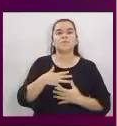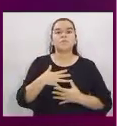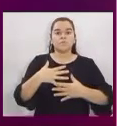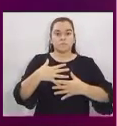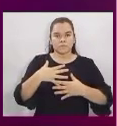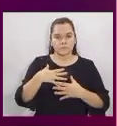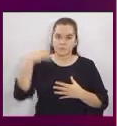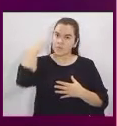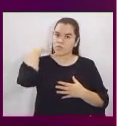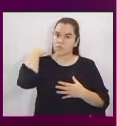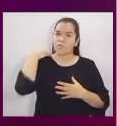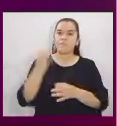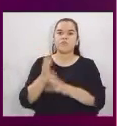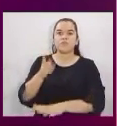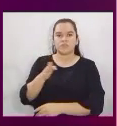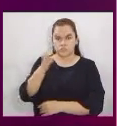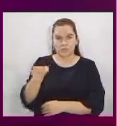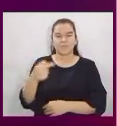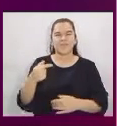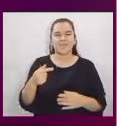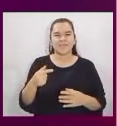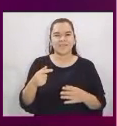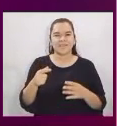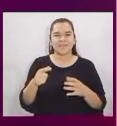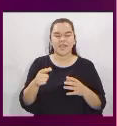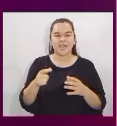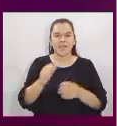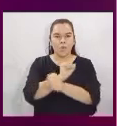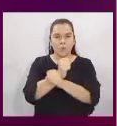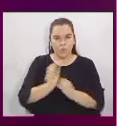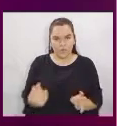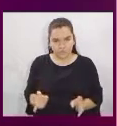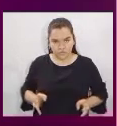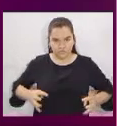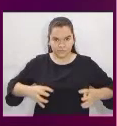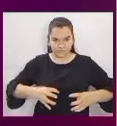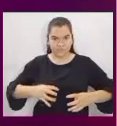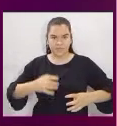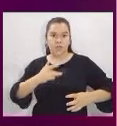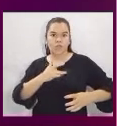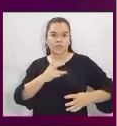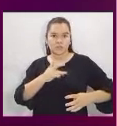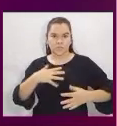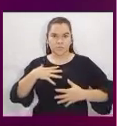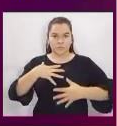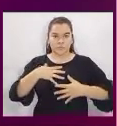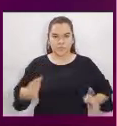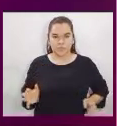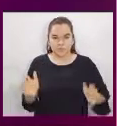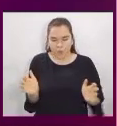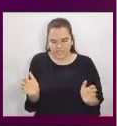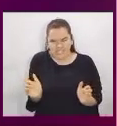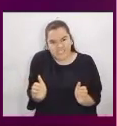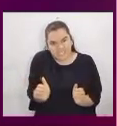al neumonólogo, porque él observaba que la caja torácica era un poco estrecha. El neumonólogo hizo sus